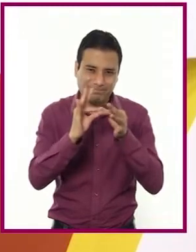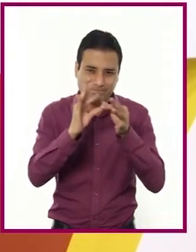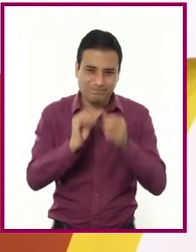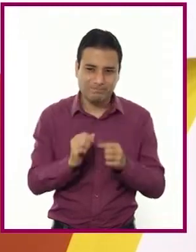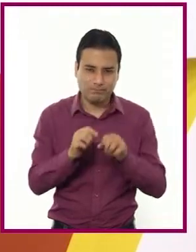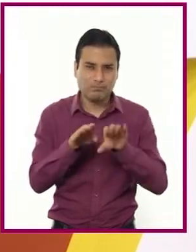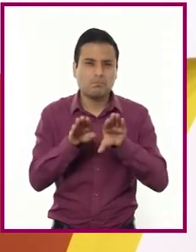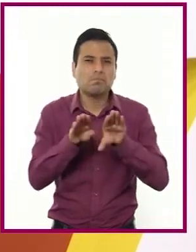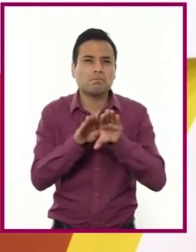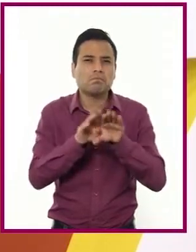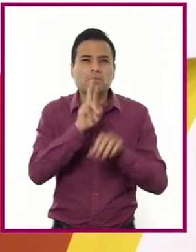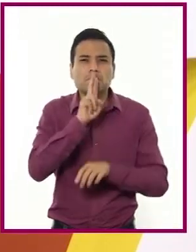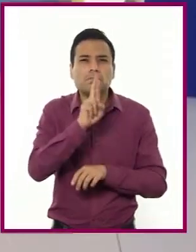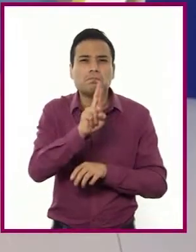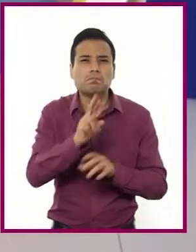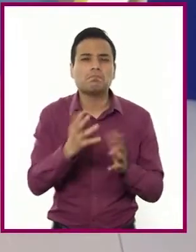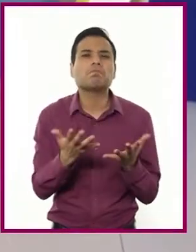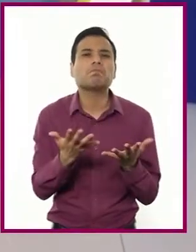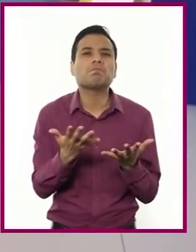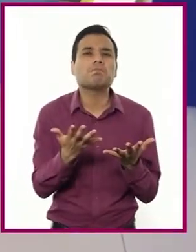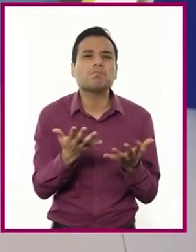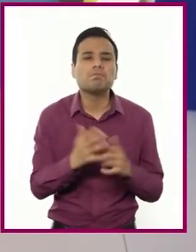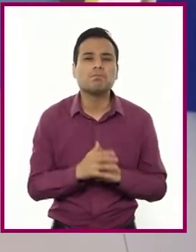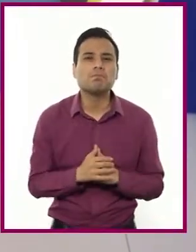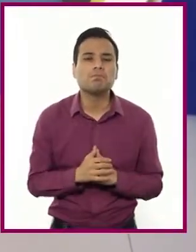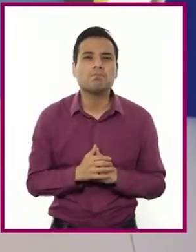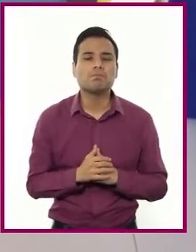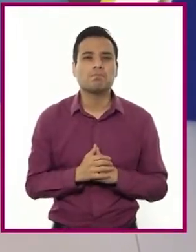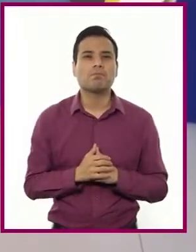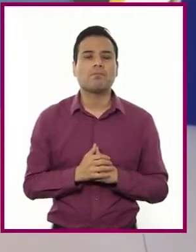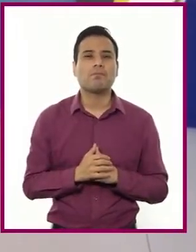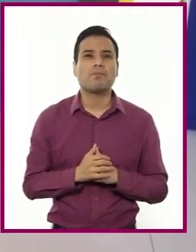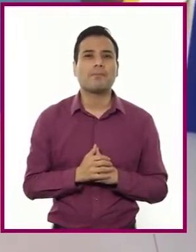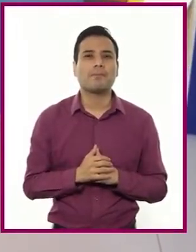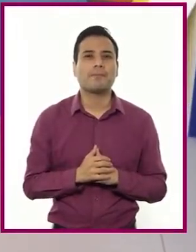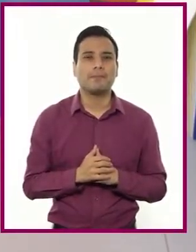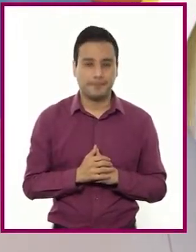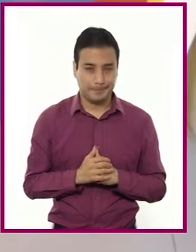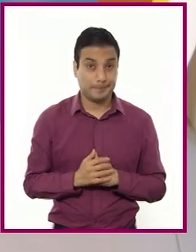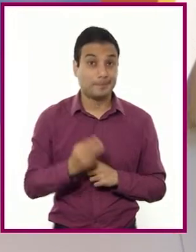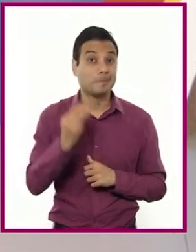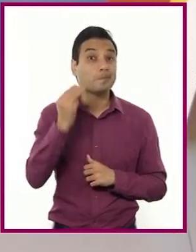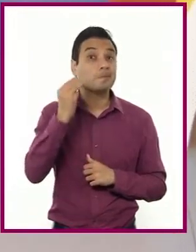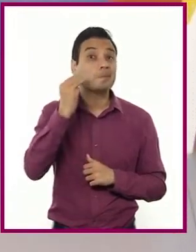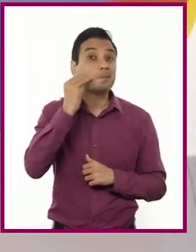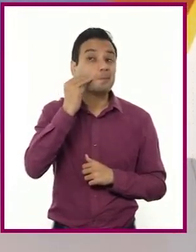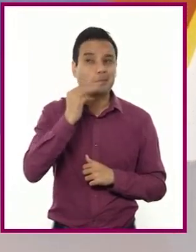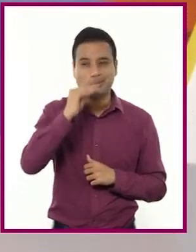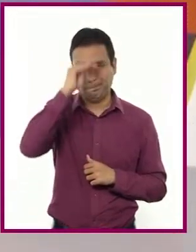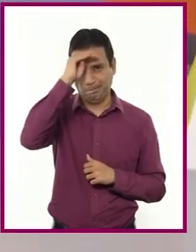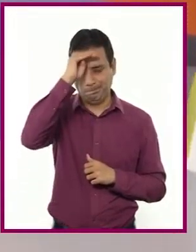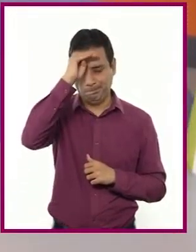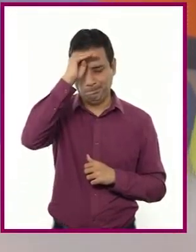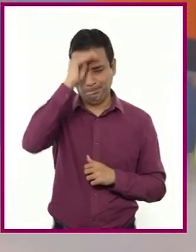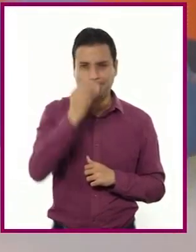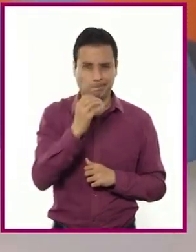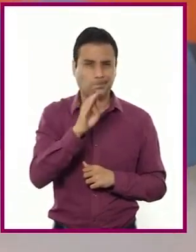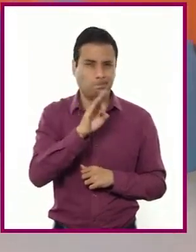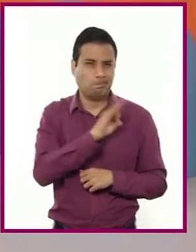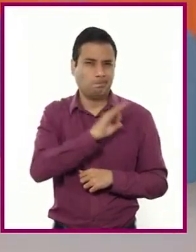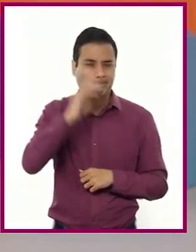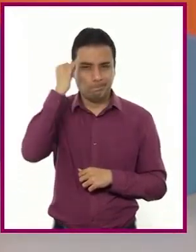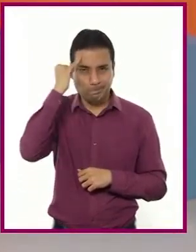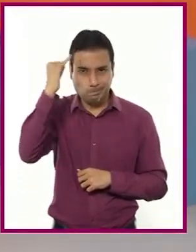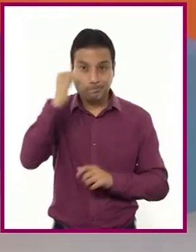Marco resolver el problema? Para resolver el problema, Marco decide plantear una ecuación